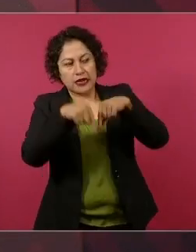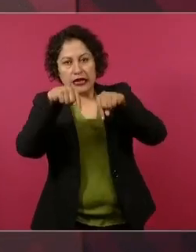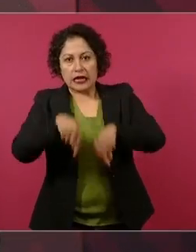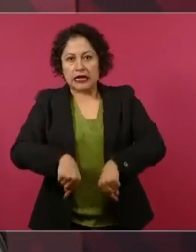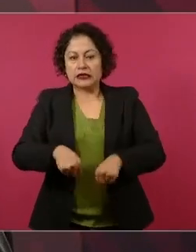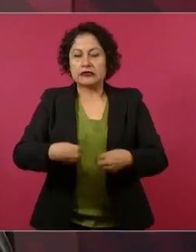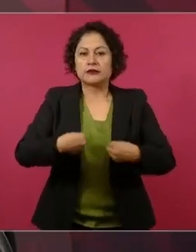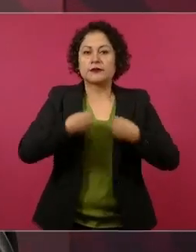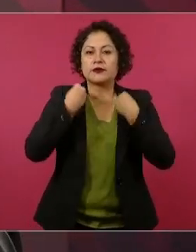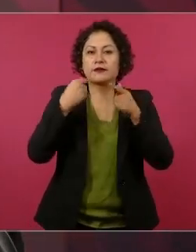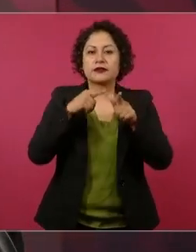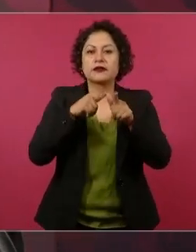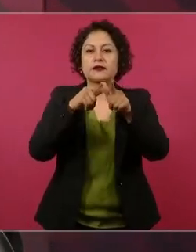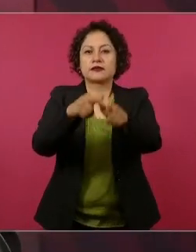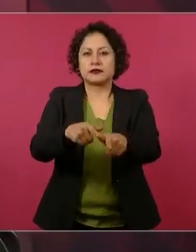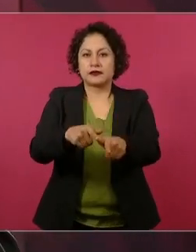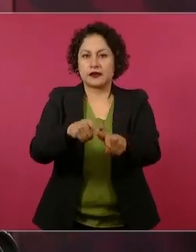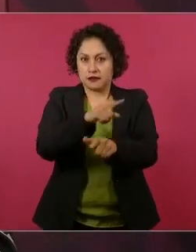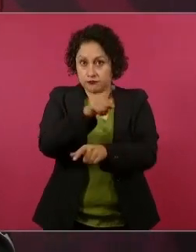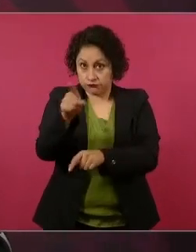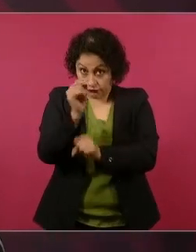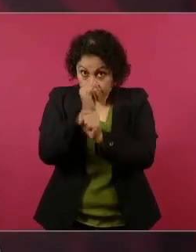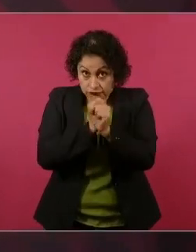Hay a quienes no les gusta porque